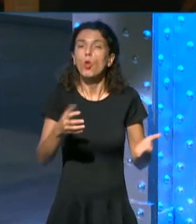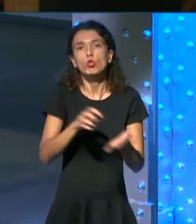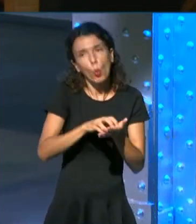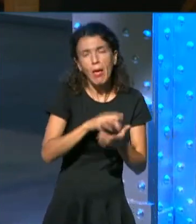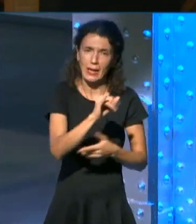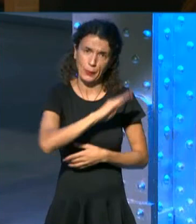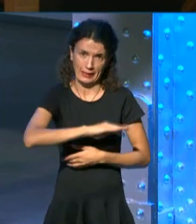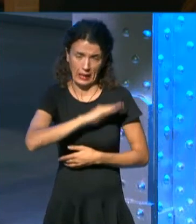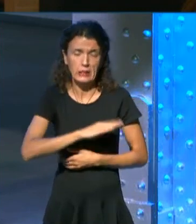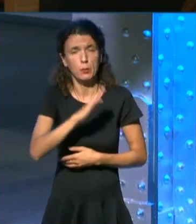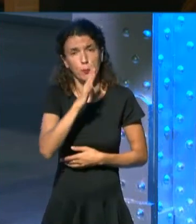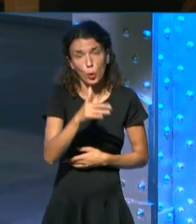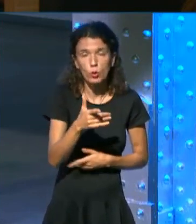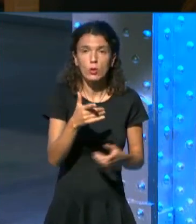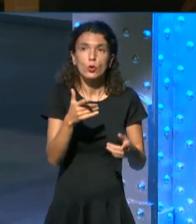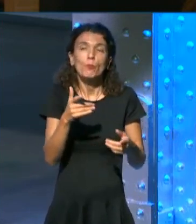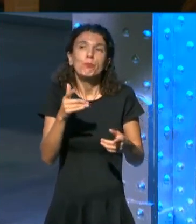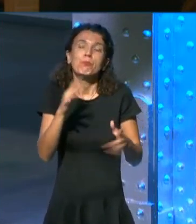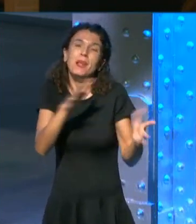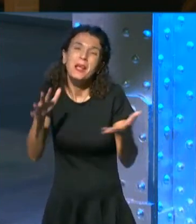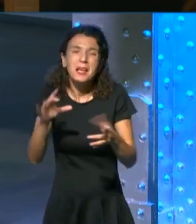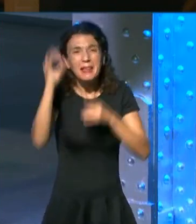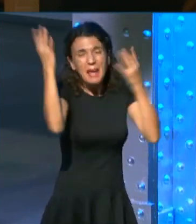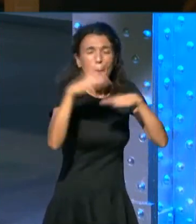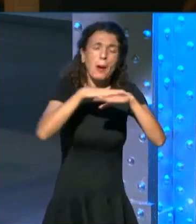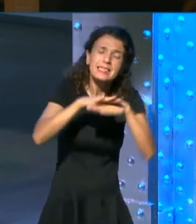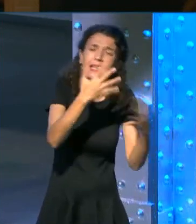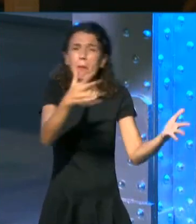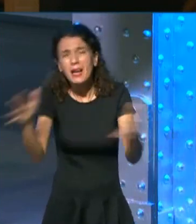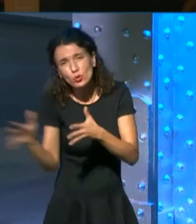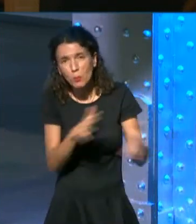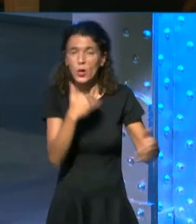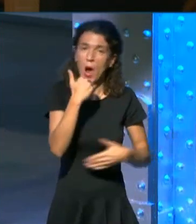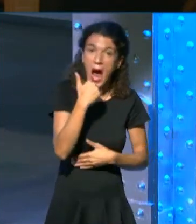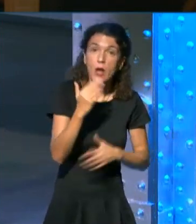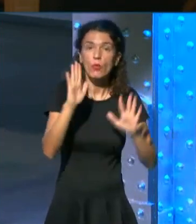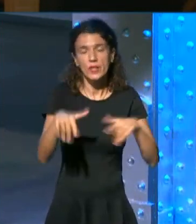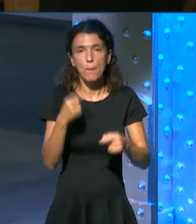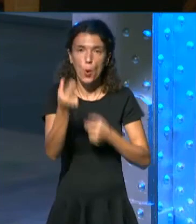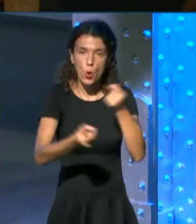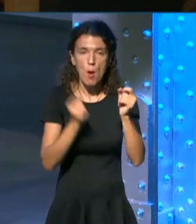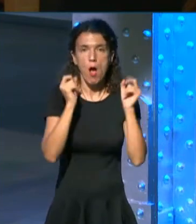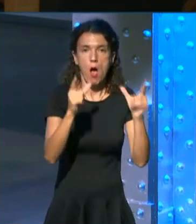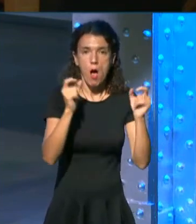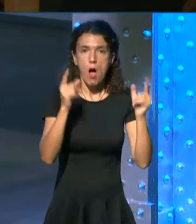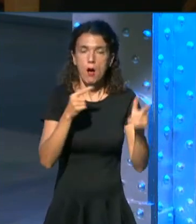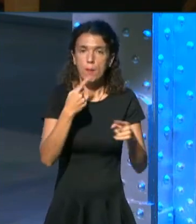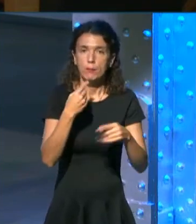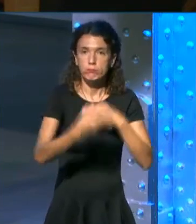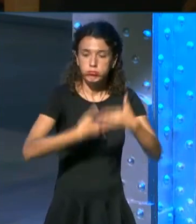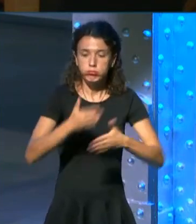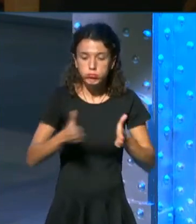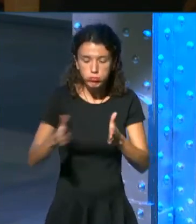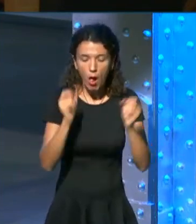tengo unas nociones más o menos básicas de lo que quiero hacer y voy a tener que ir descubriendo por el camino a dónde quiero